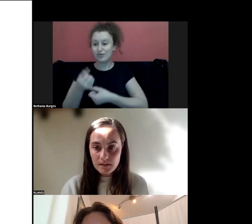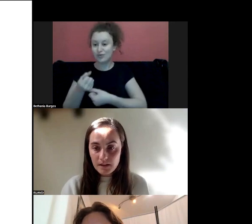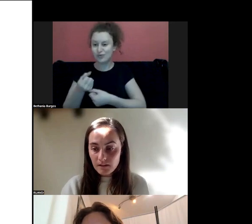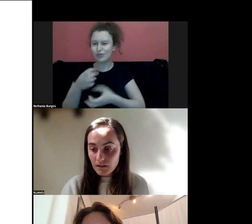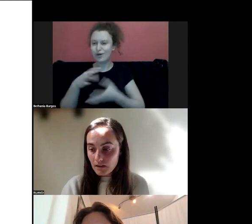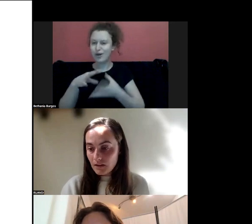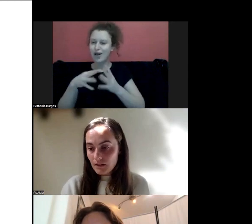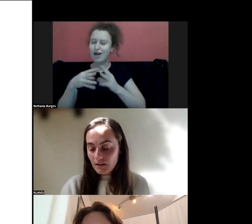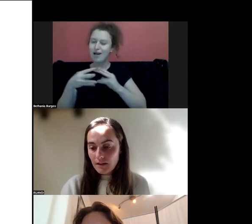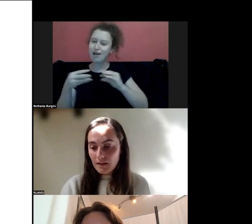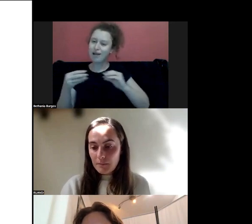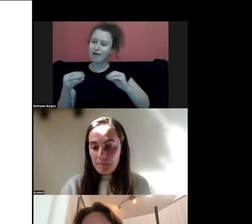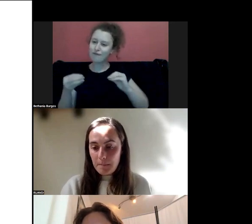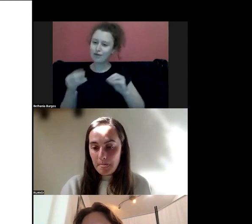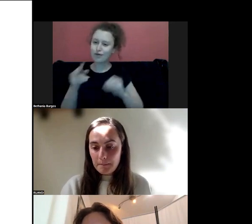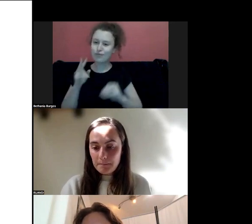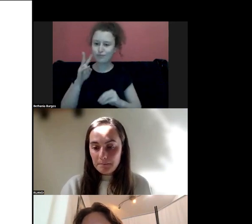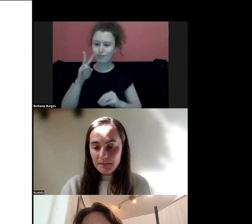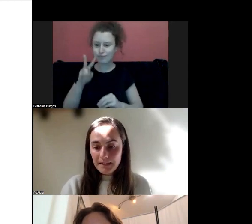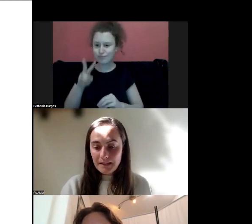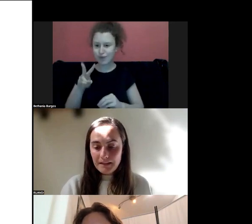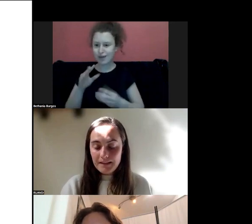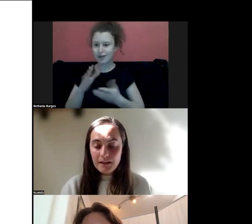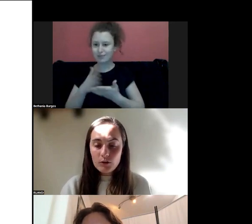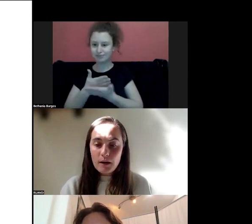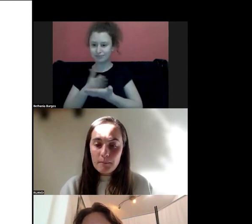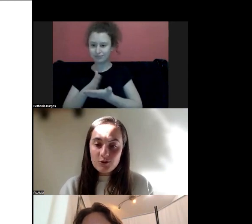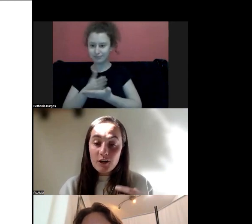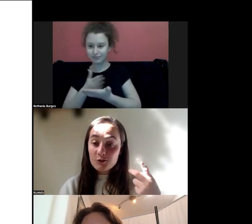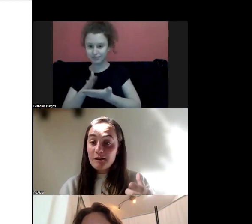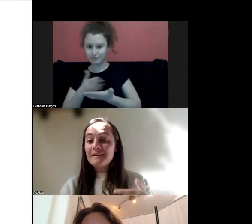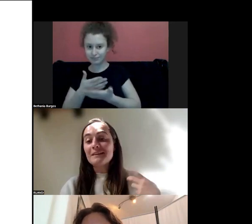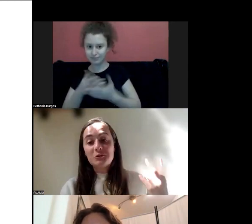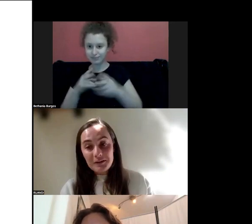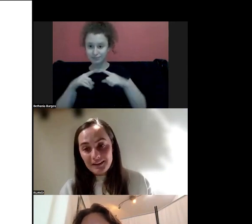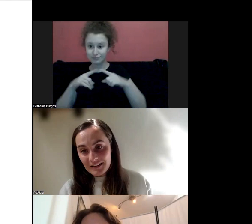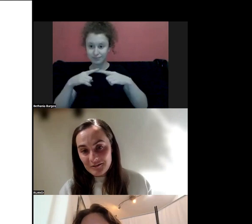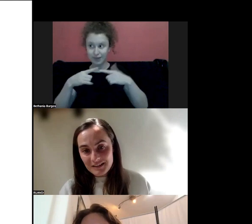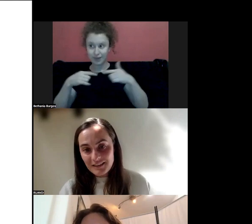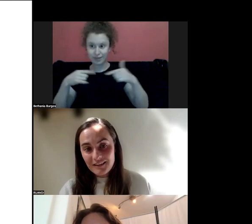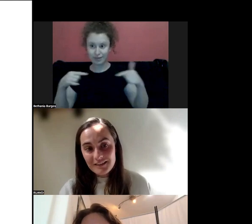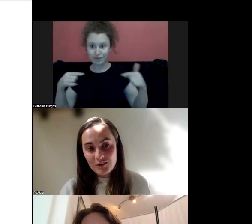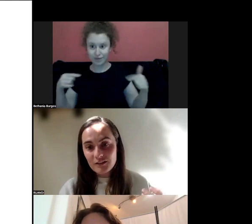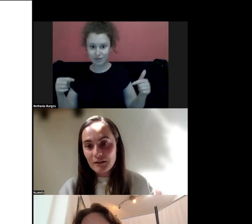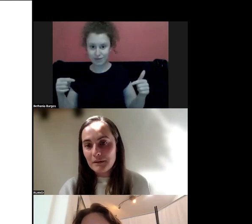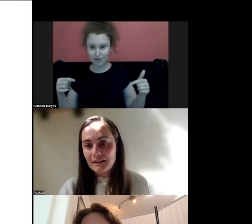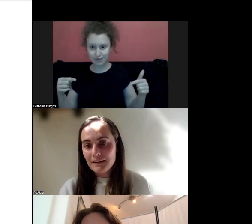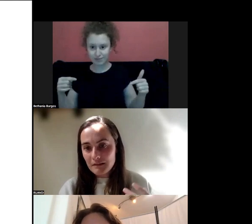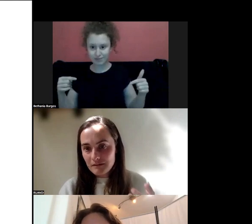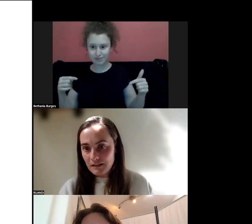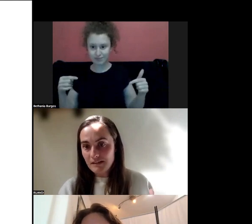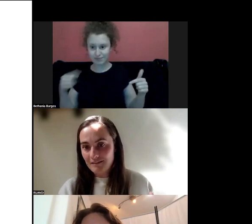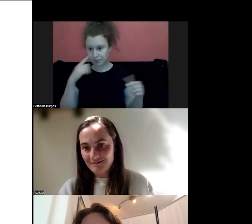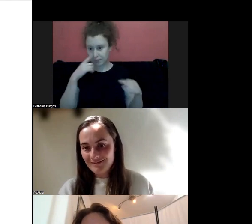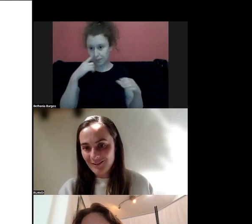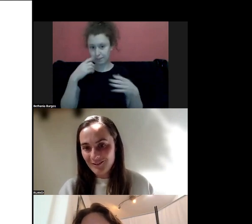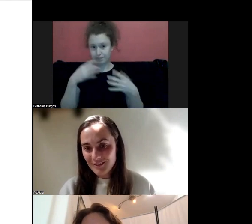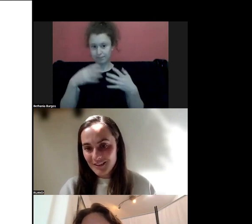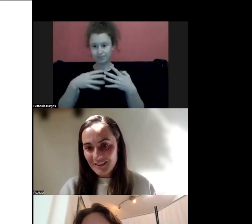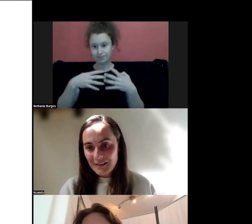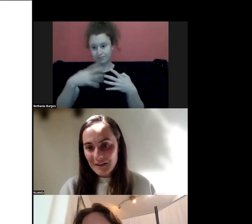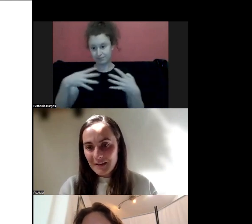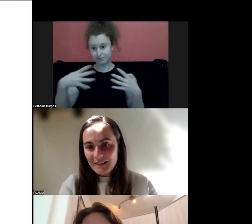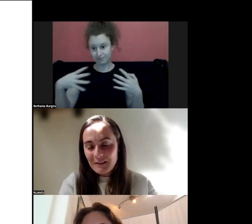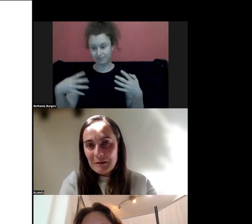la diversidad. em, y es cuando las personas no solamente estudian la diversidad, sino que también la vivencian,